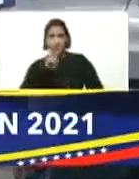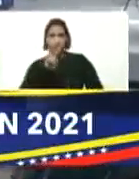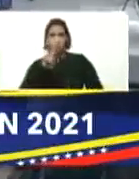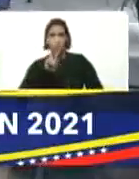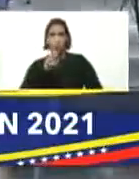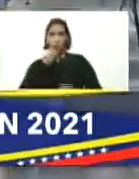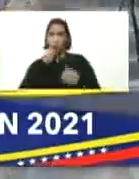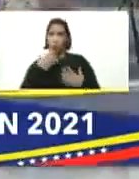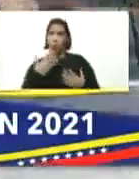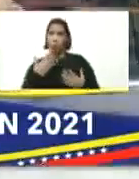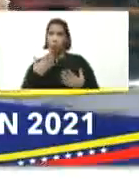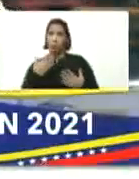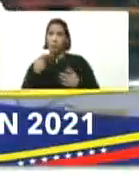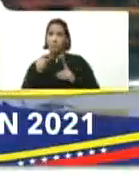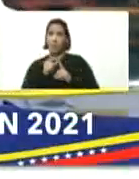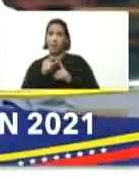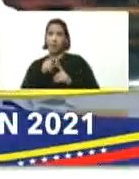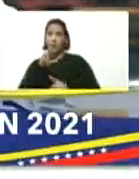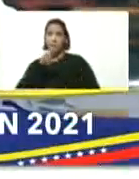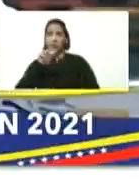yo le voy a dar la palabra a Raúl